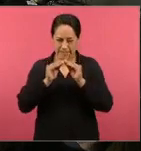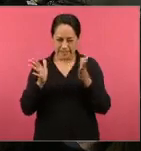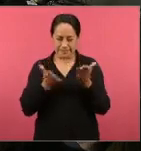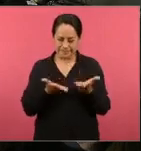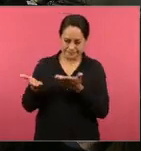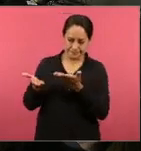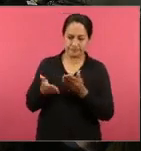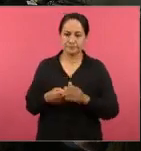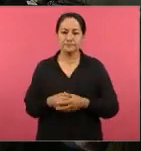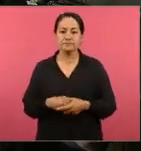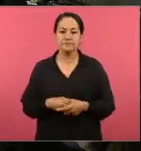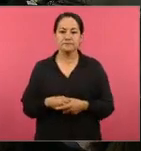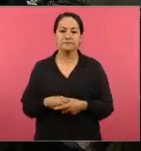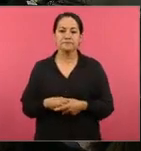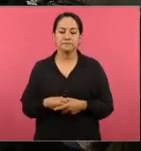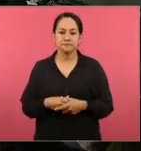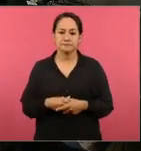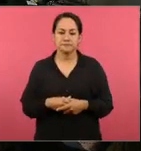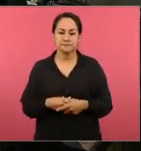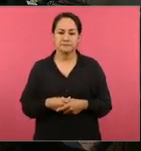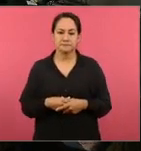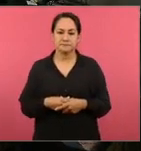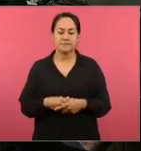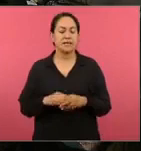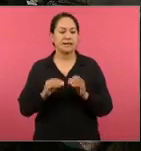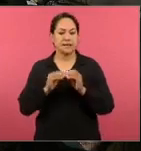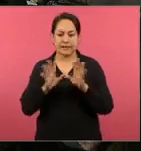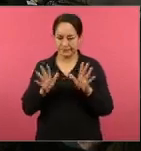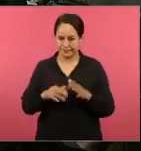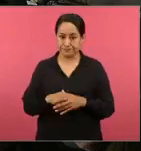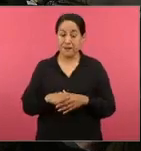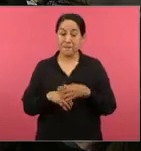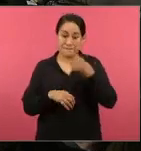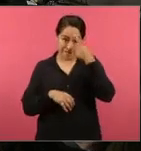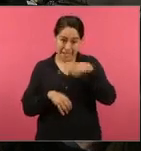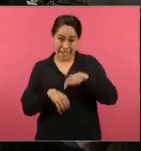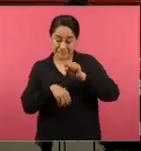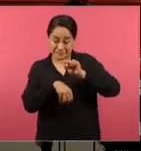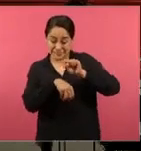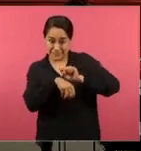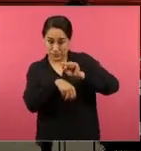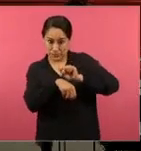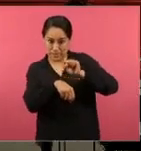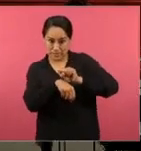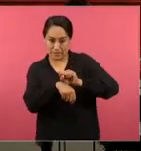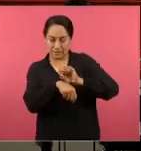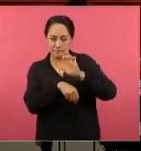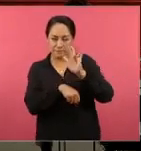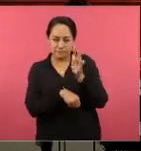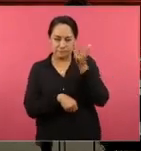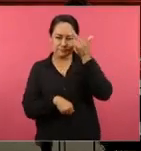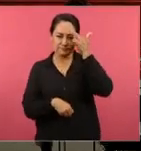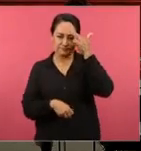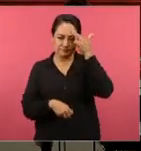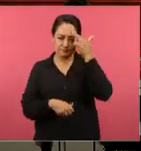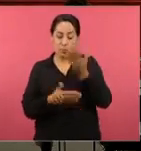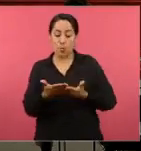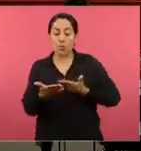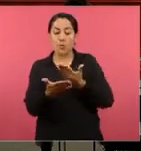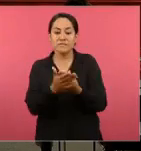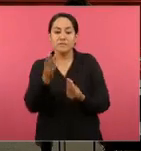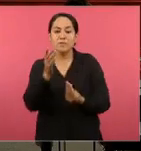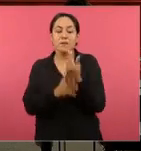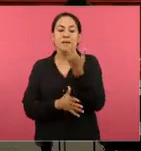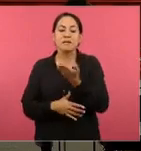Claro, para educación secundaria, recordemos, la propuesta de la nueva escuela mexicana se plantea